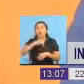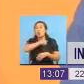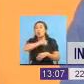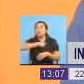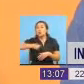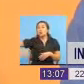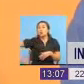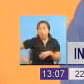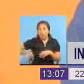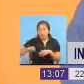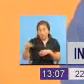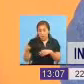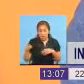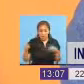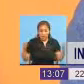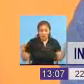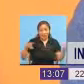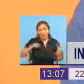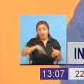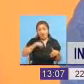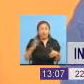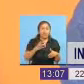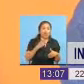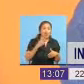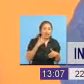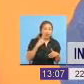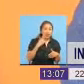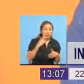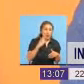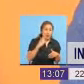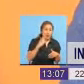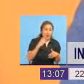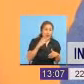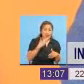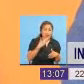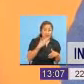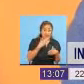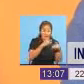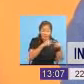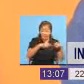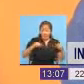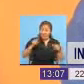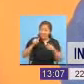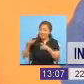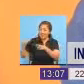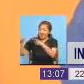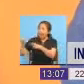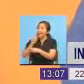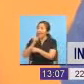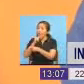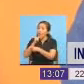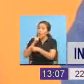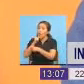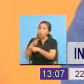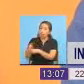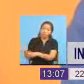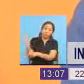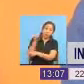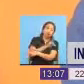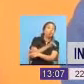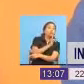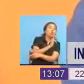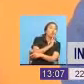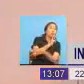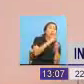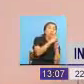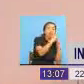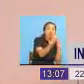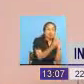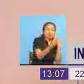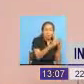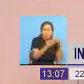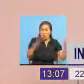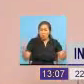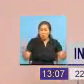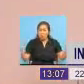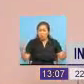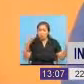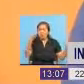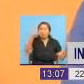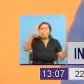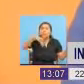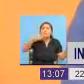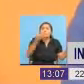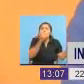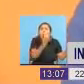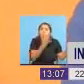yrigoyen y desde la avenida adición a abril todo lo que va desde el lago hasta el puente de tucumán cuántos kilómetros son más o menos